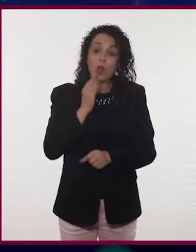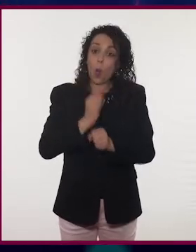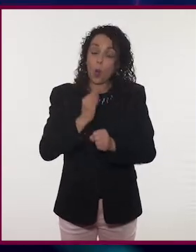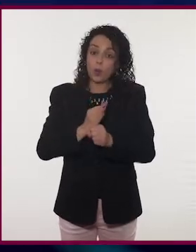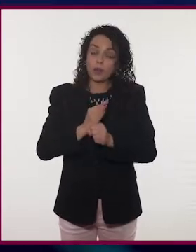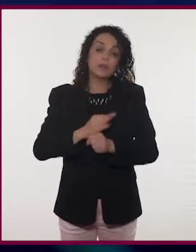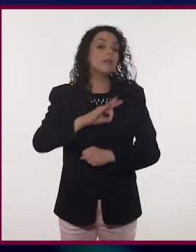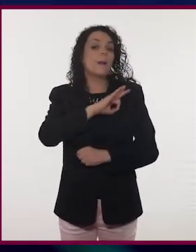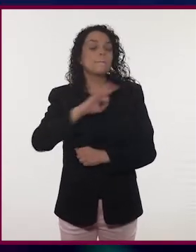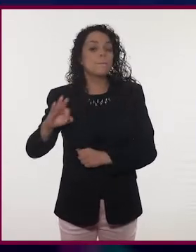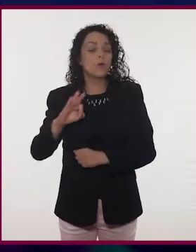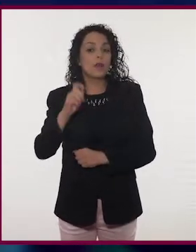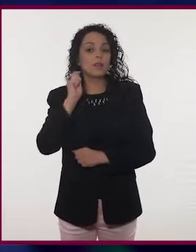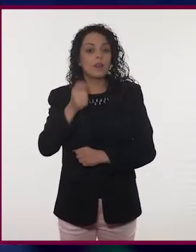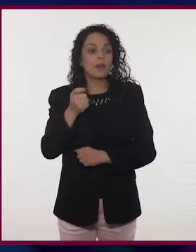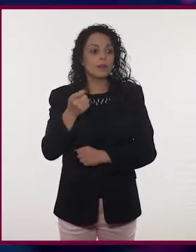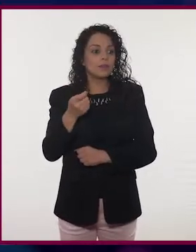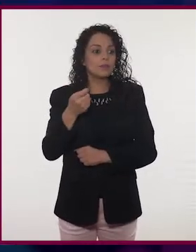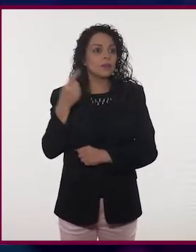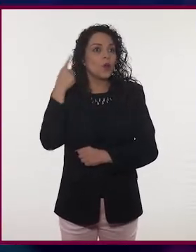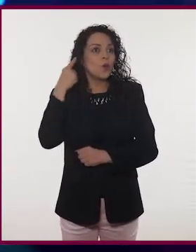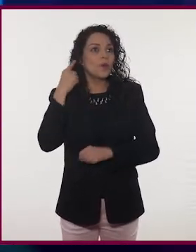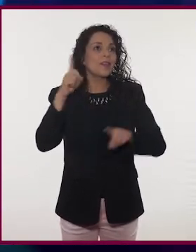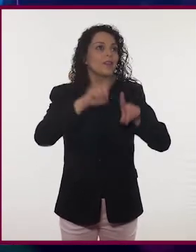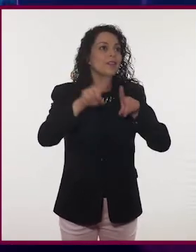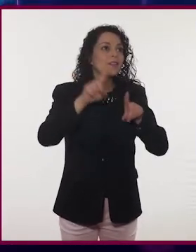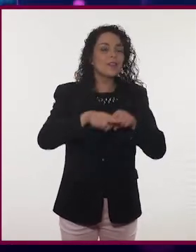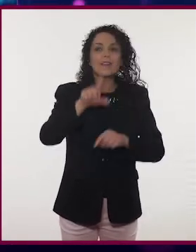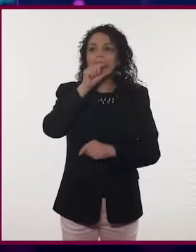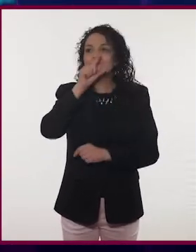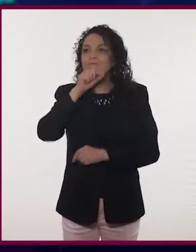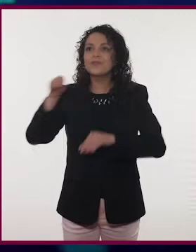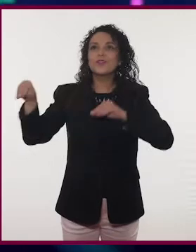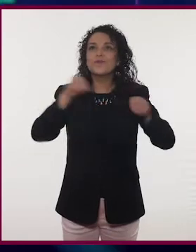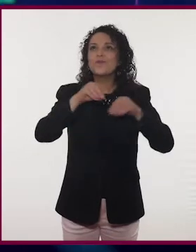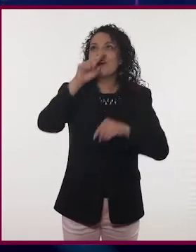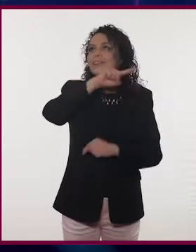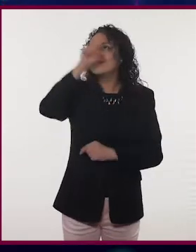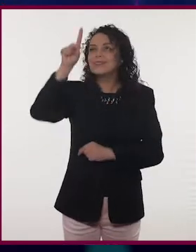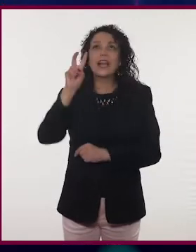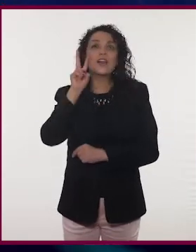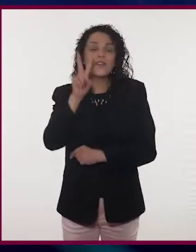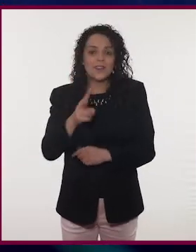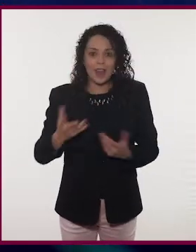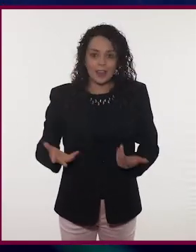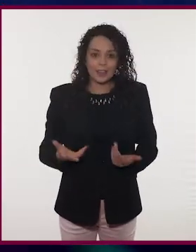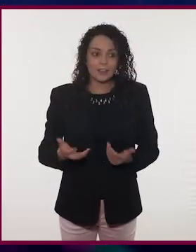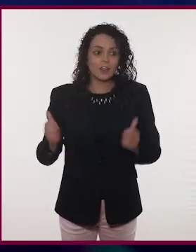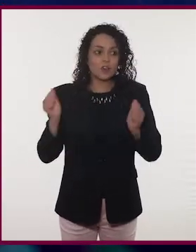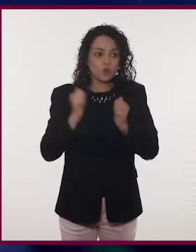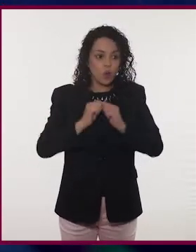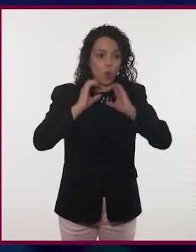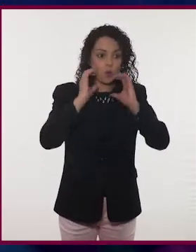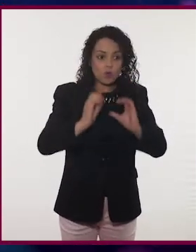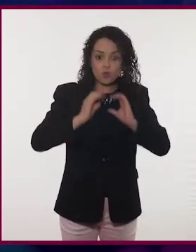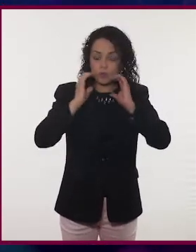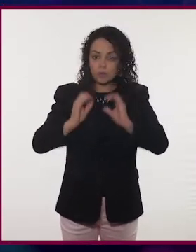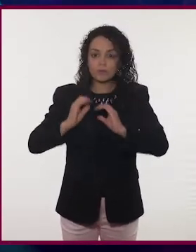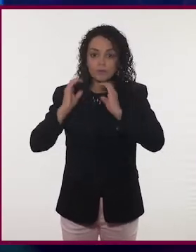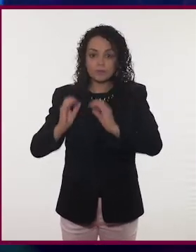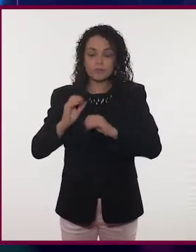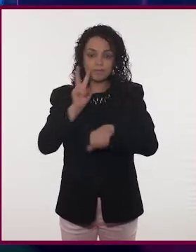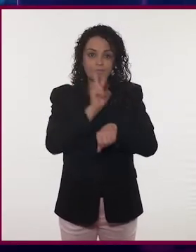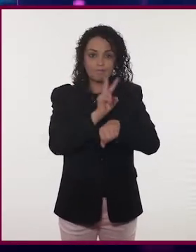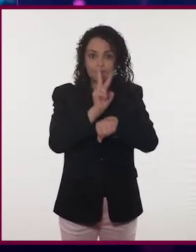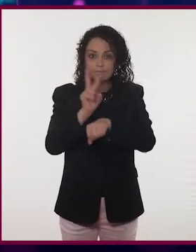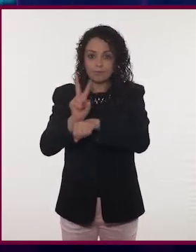puedes oír todas las aves que escuchas que están moviéndose. Entonces, pues, a través del monitoreo